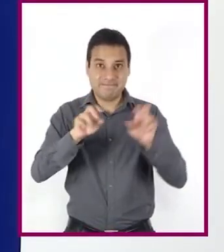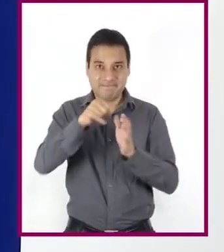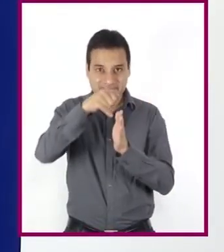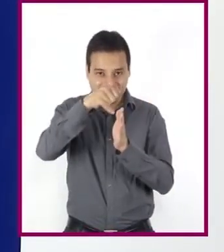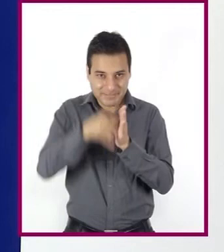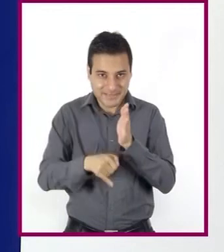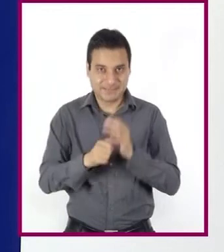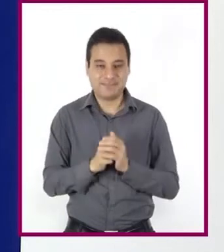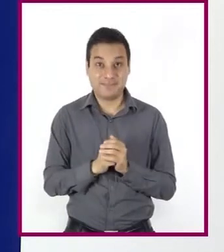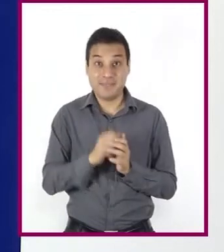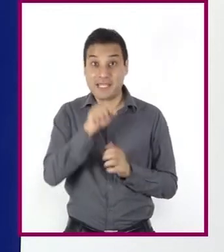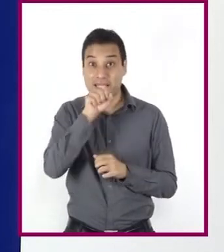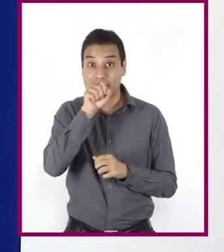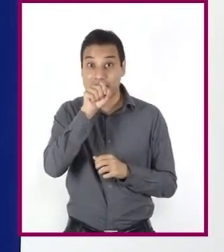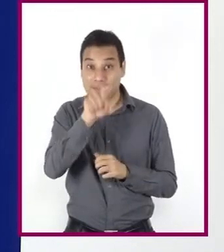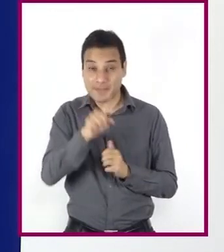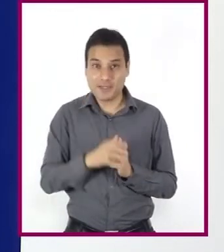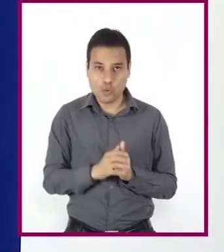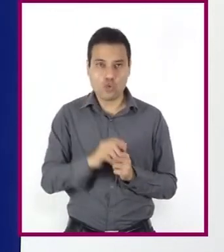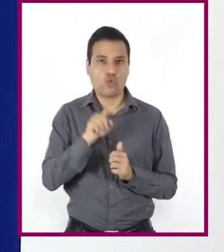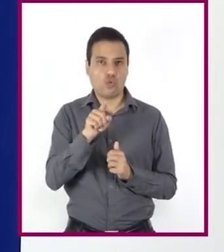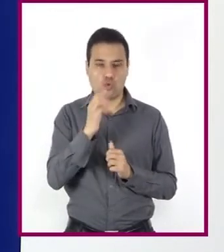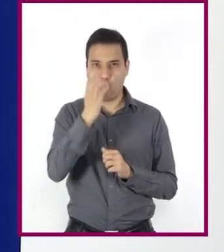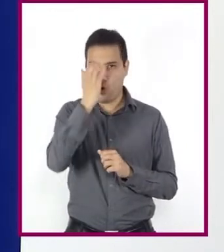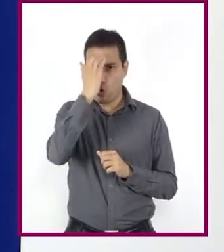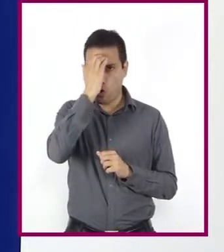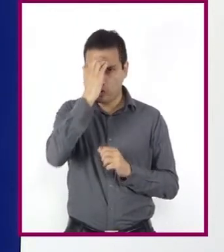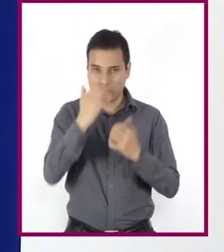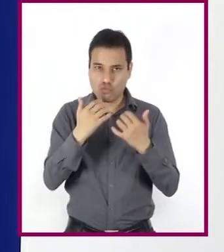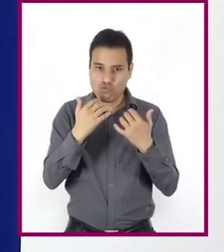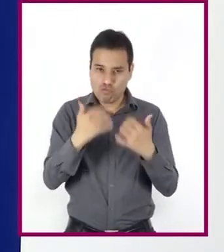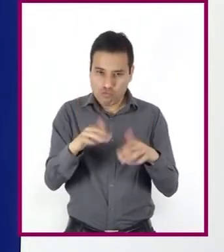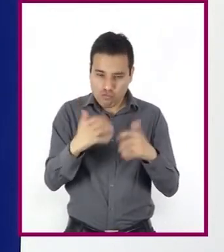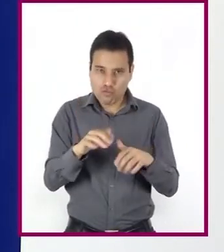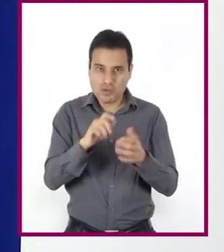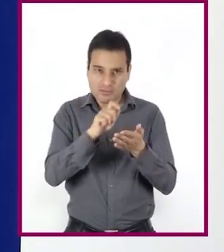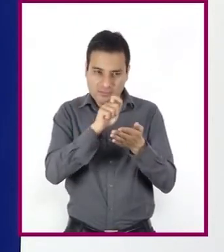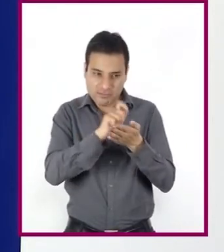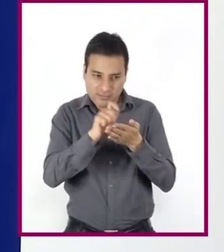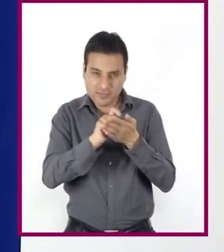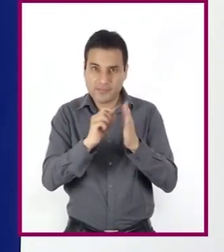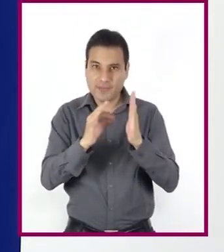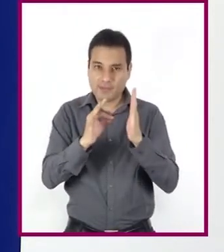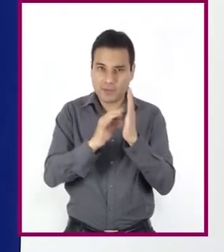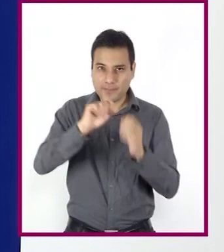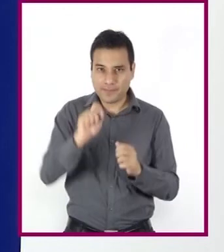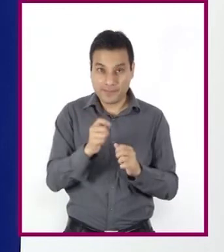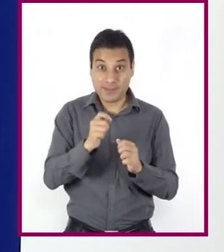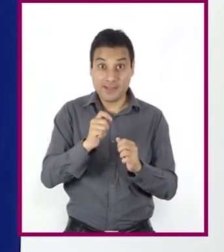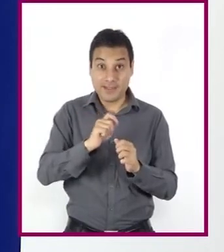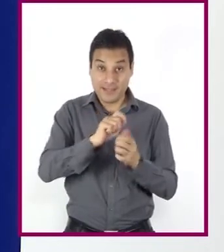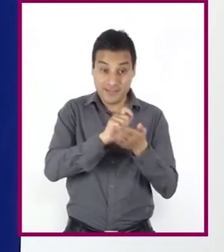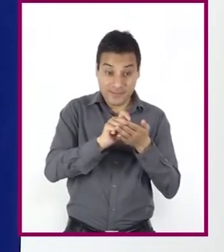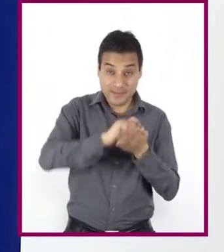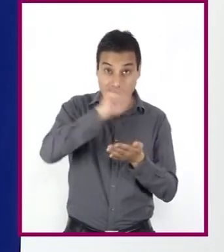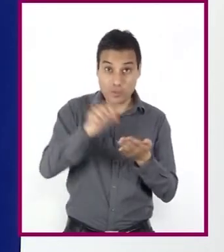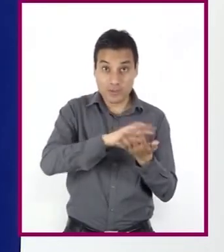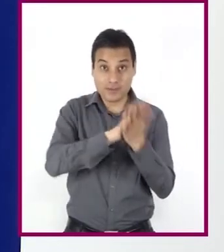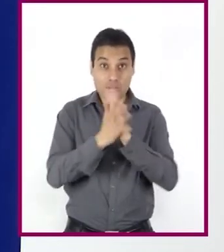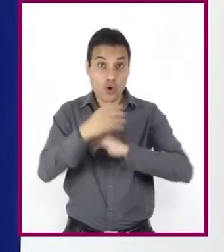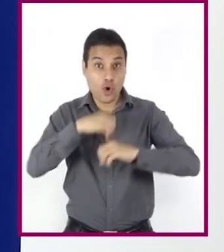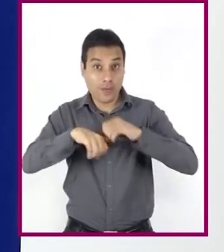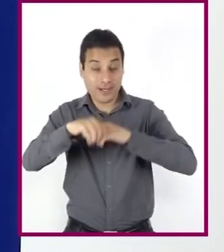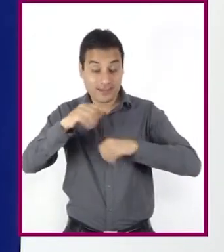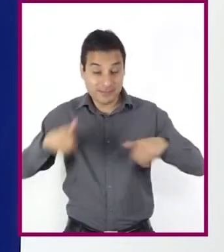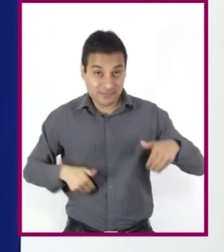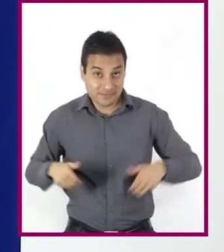sesión, además de valorar y reconocer esta bella y antigua tradición de llevar a escena leyendas populares como parte